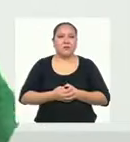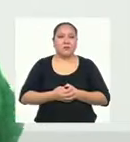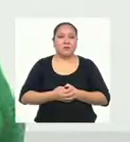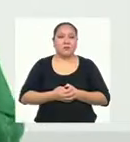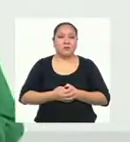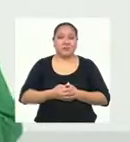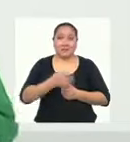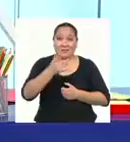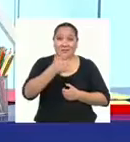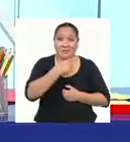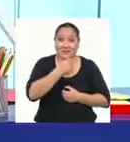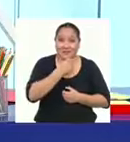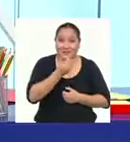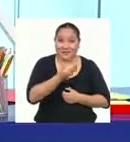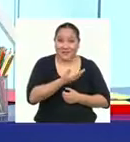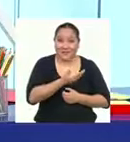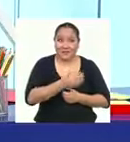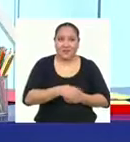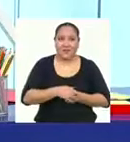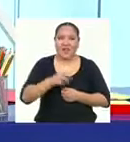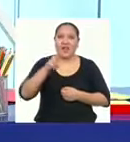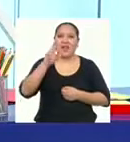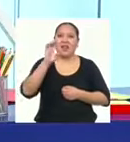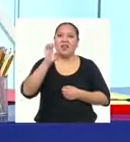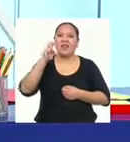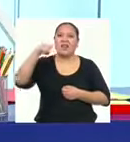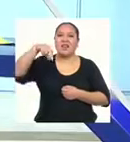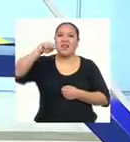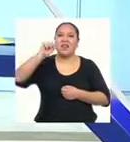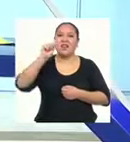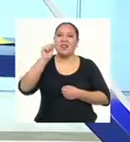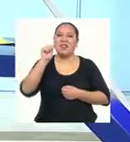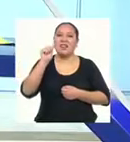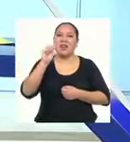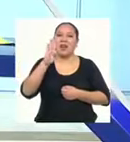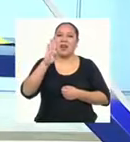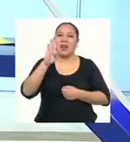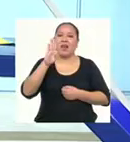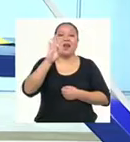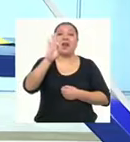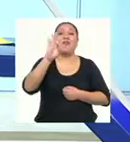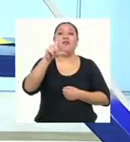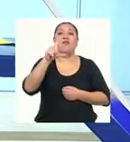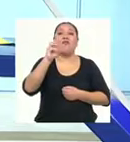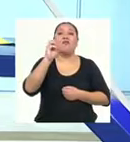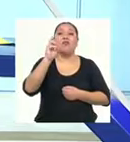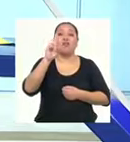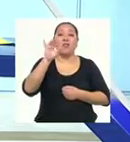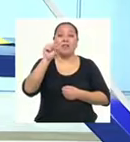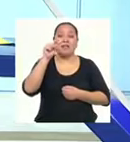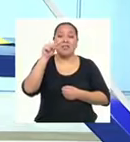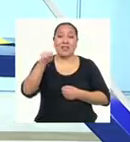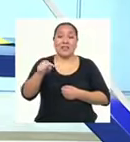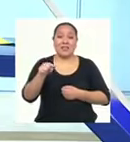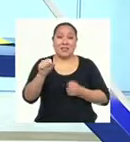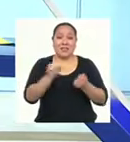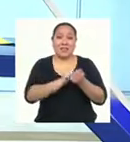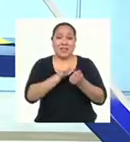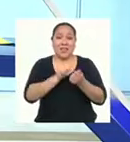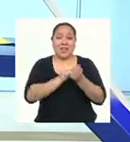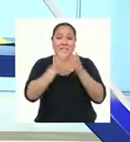¿Qué les pareció? Renata Flores. Esta artista, además de fusionar dos